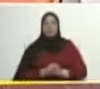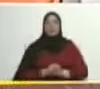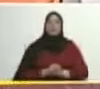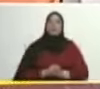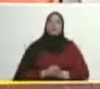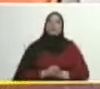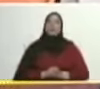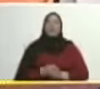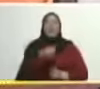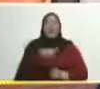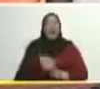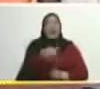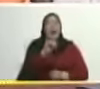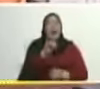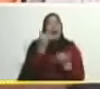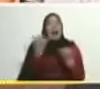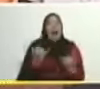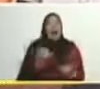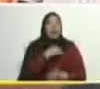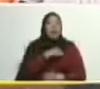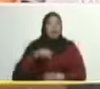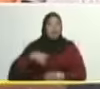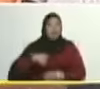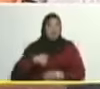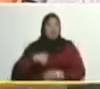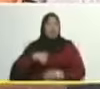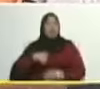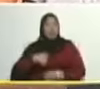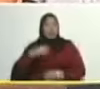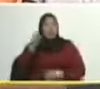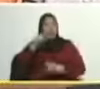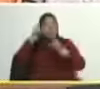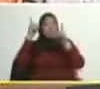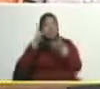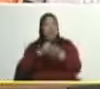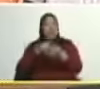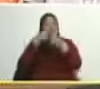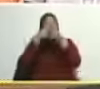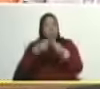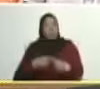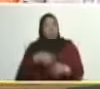but I found and I thought it was important enough for me to